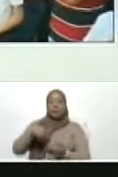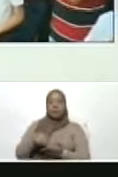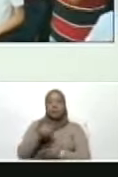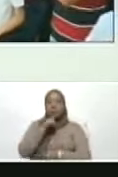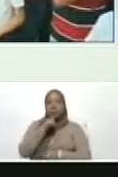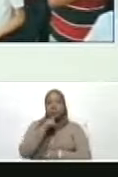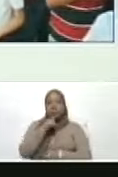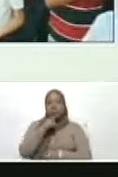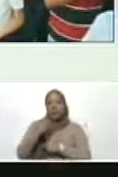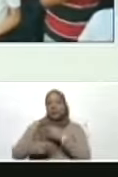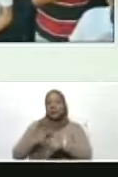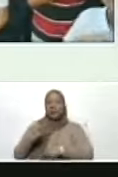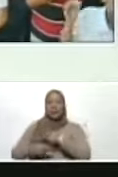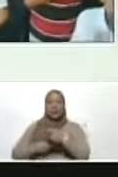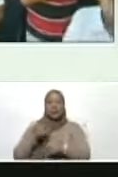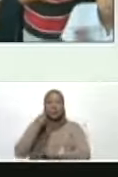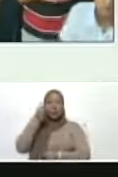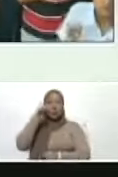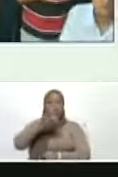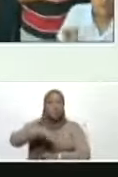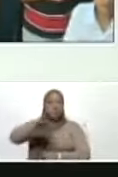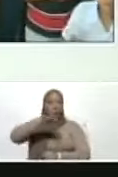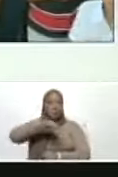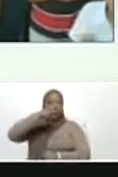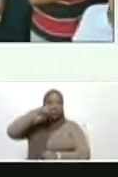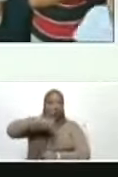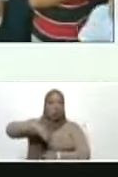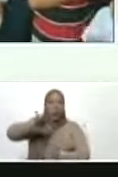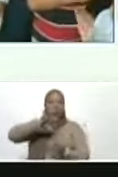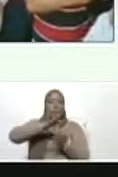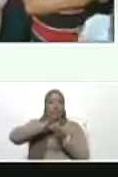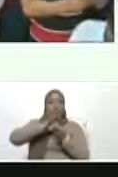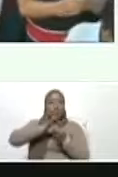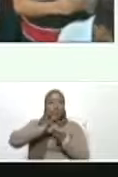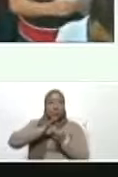nacionalista, revolucionario, el pueblo unido.